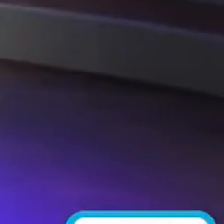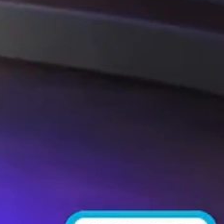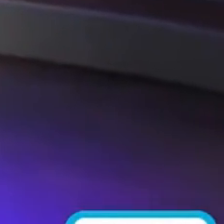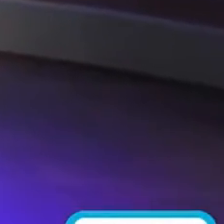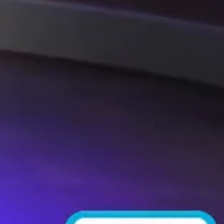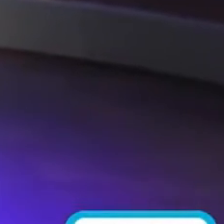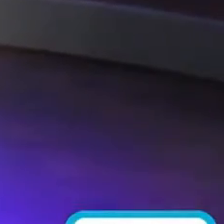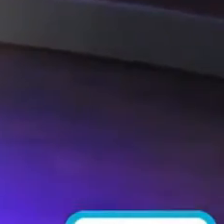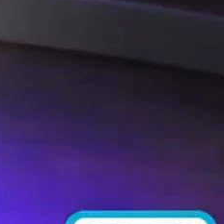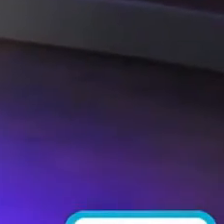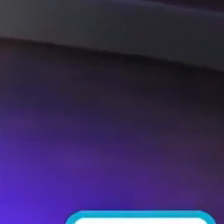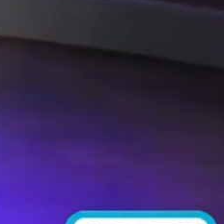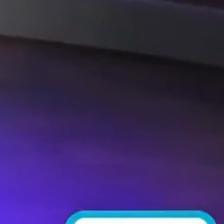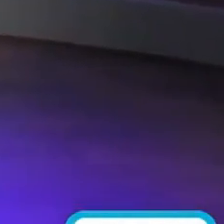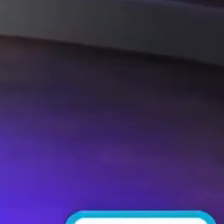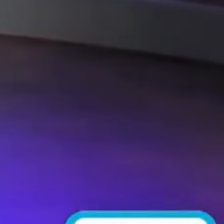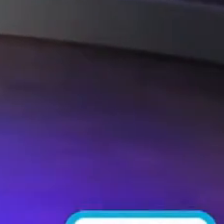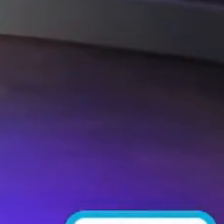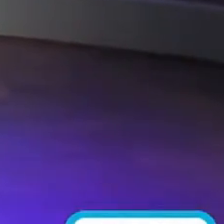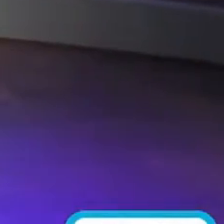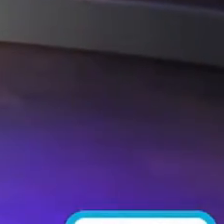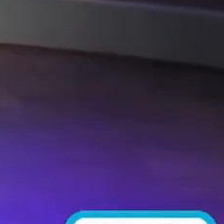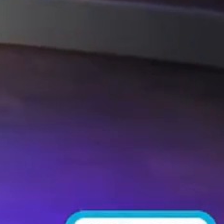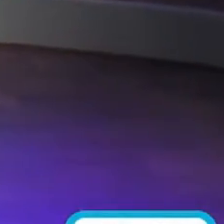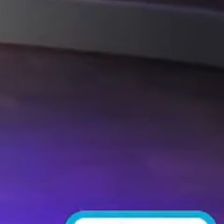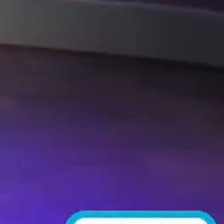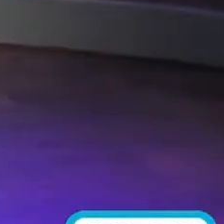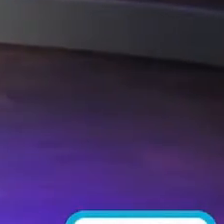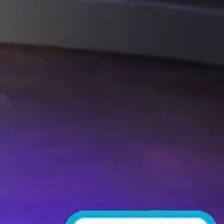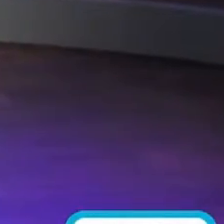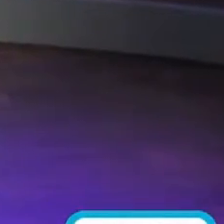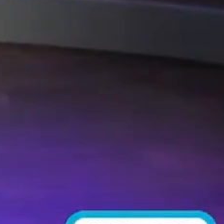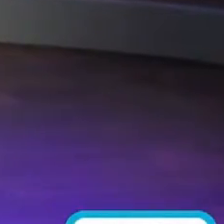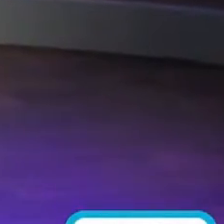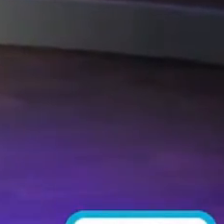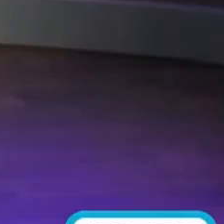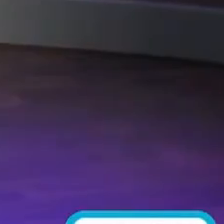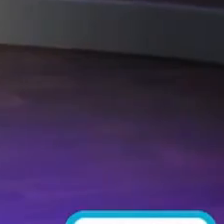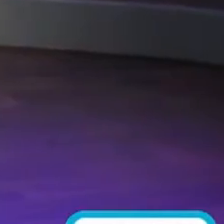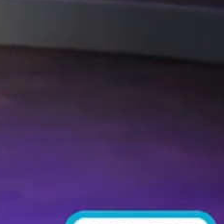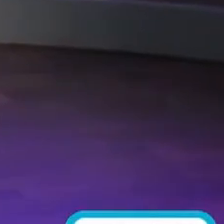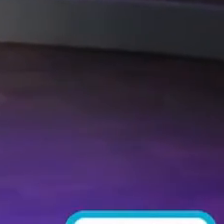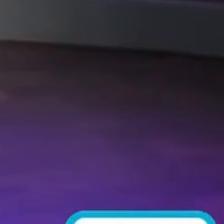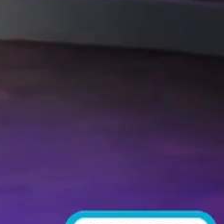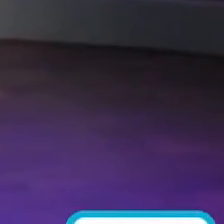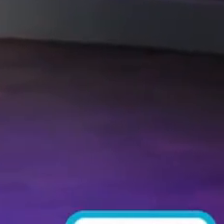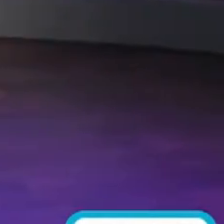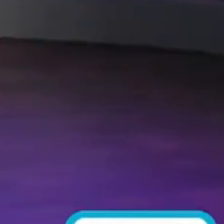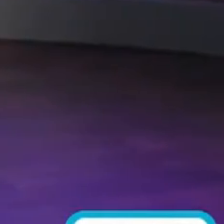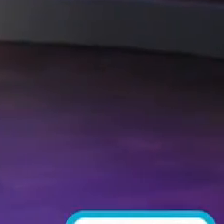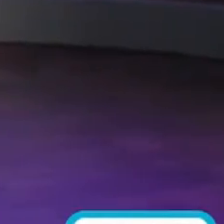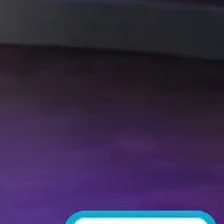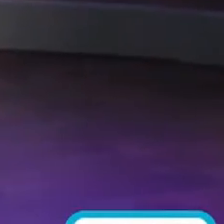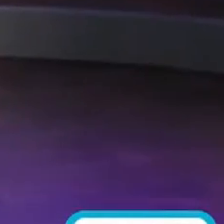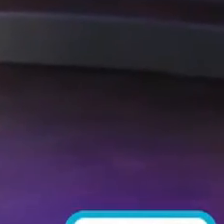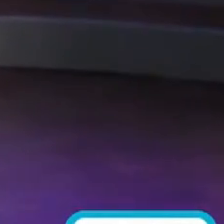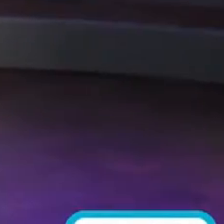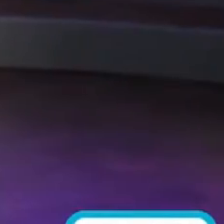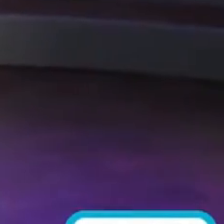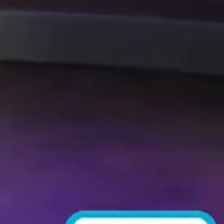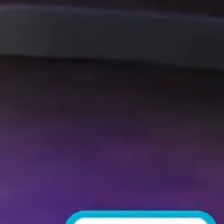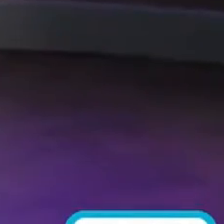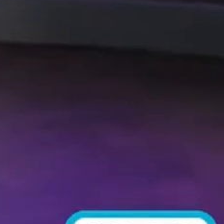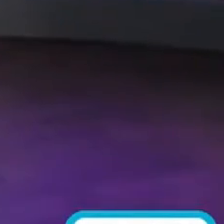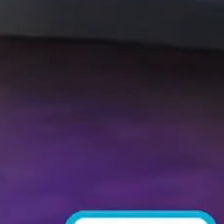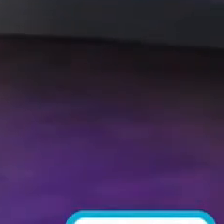Gracias. Pues buenos días, gracias por la invitación. Nosotros somos Dog, Danza om Gratitud, y vamos a tocar otra canción de nuestro nuevo disco Monte